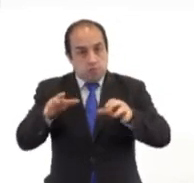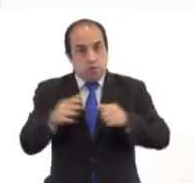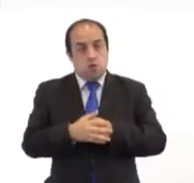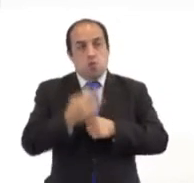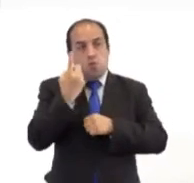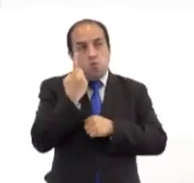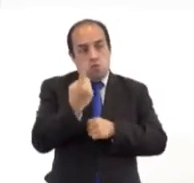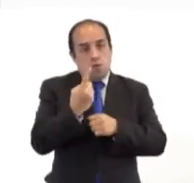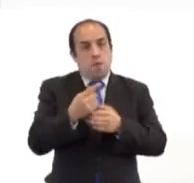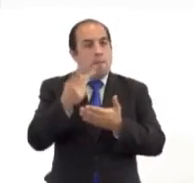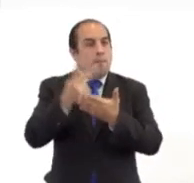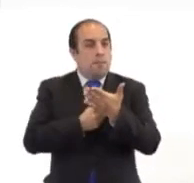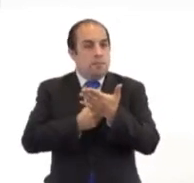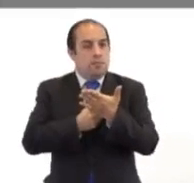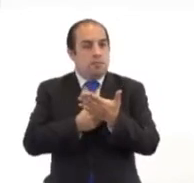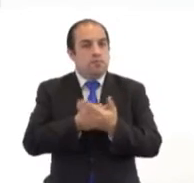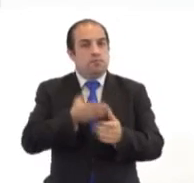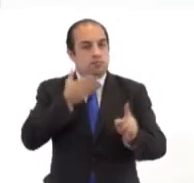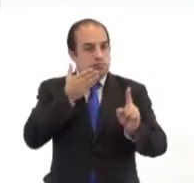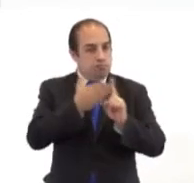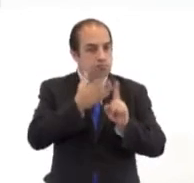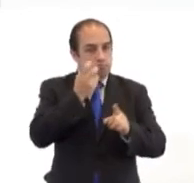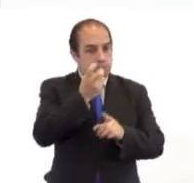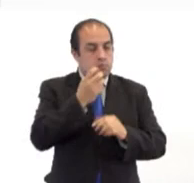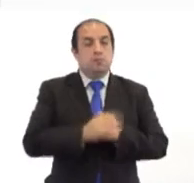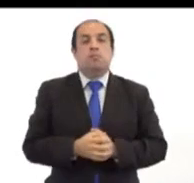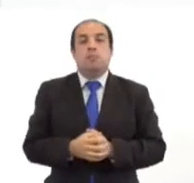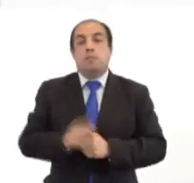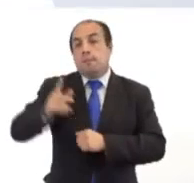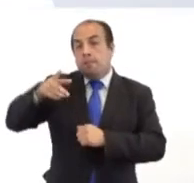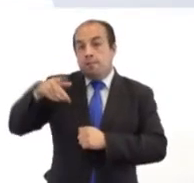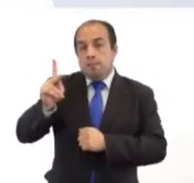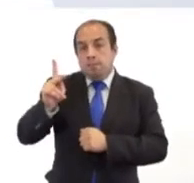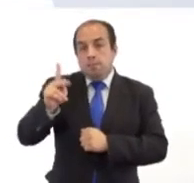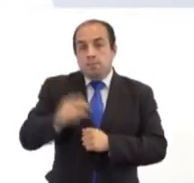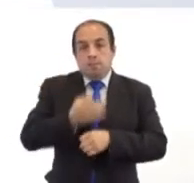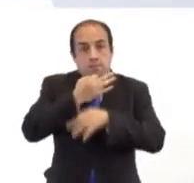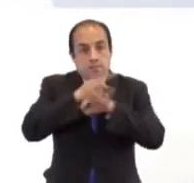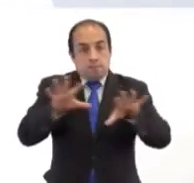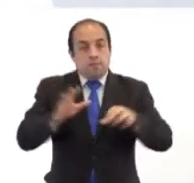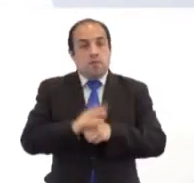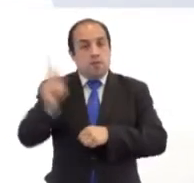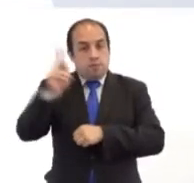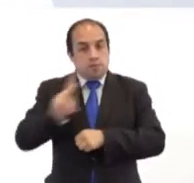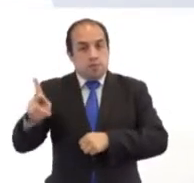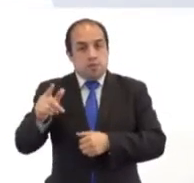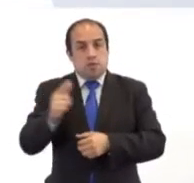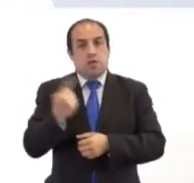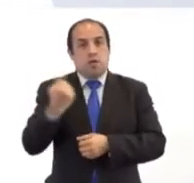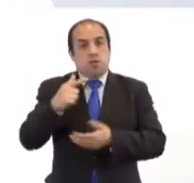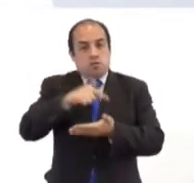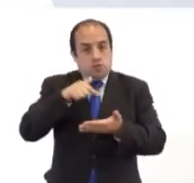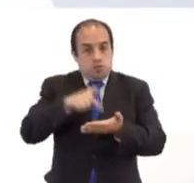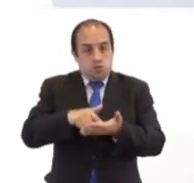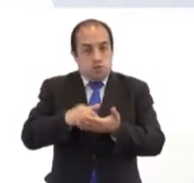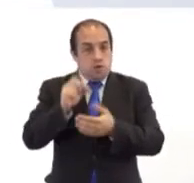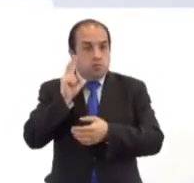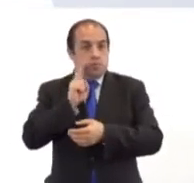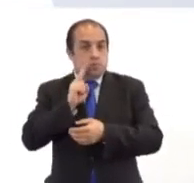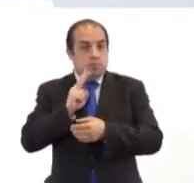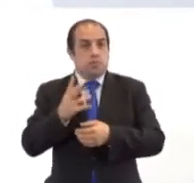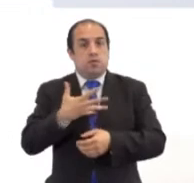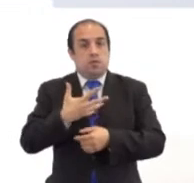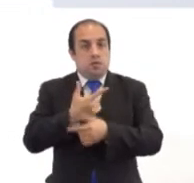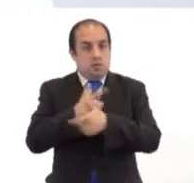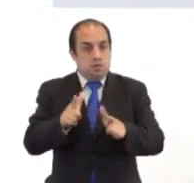una estrategia en este mismo sentido, pero informar a la población, por favor, que los módulos están disponibles. Tenemos más